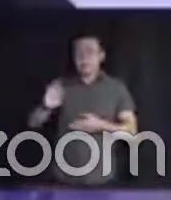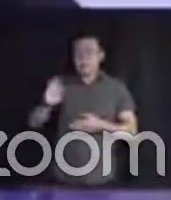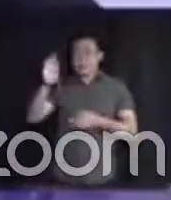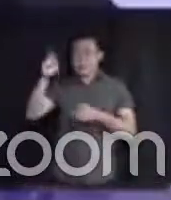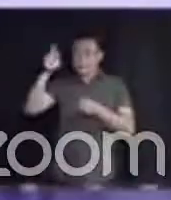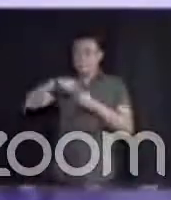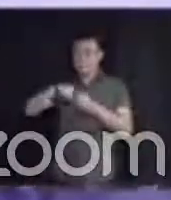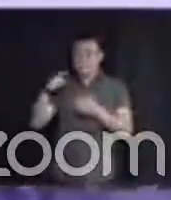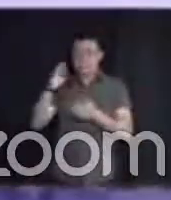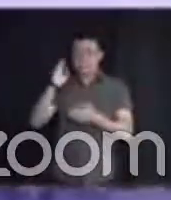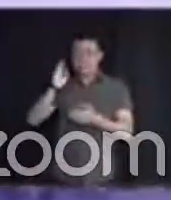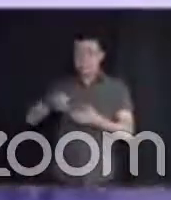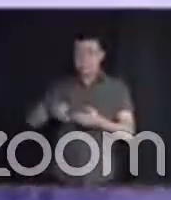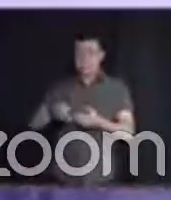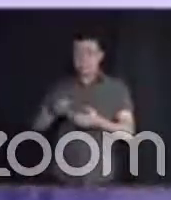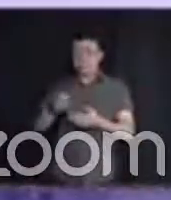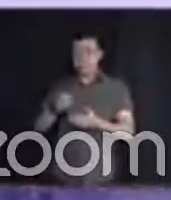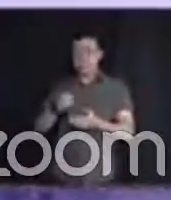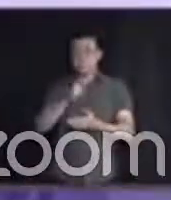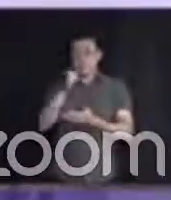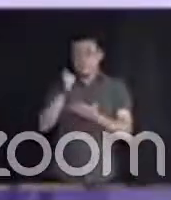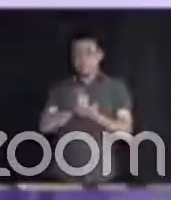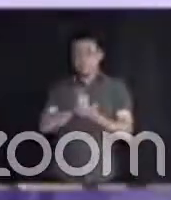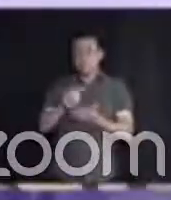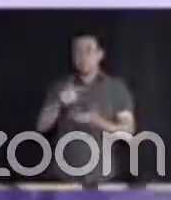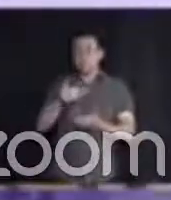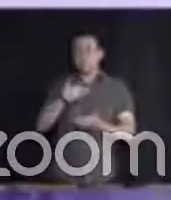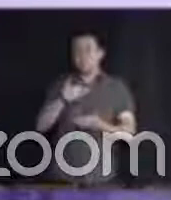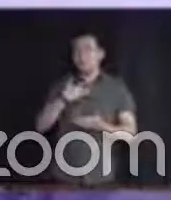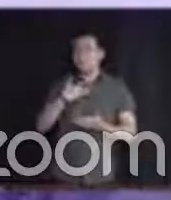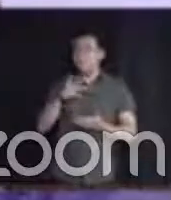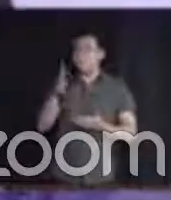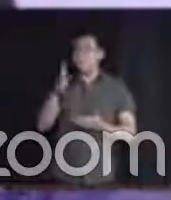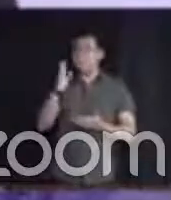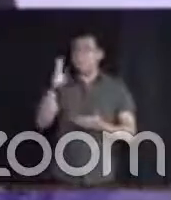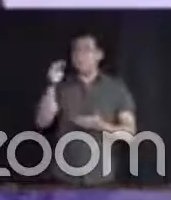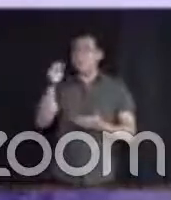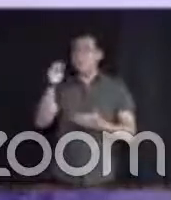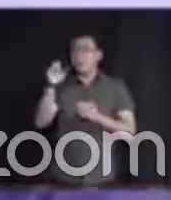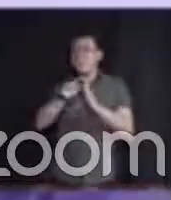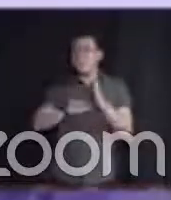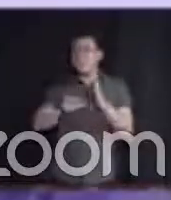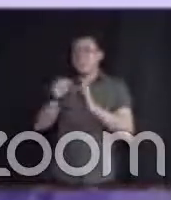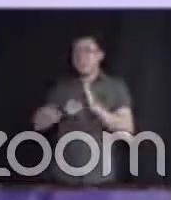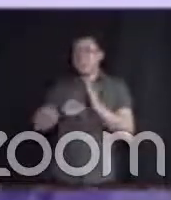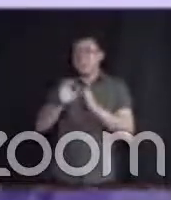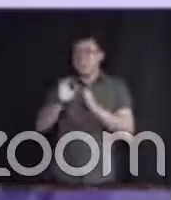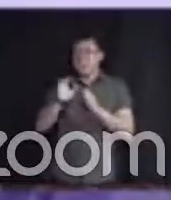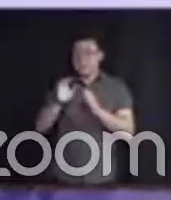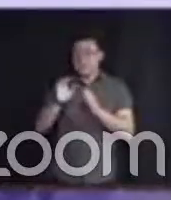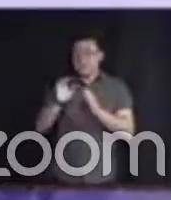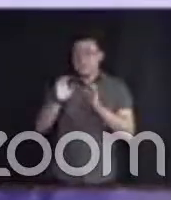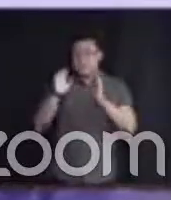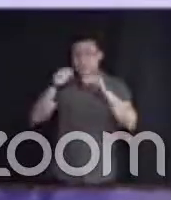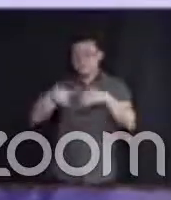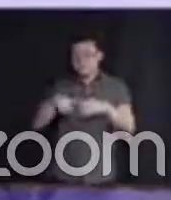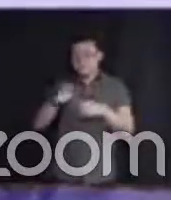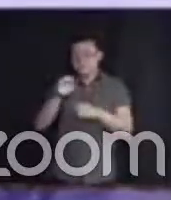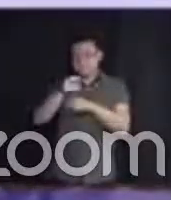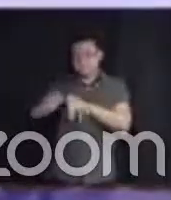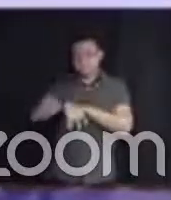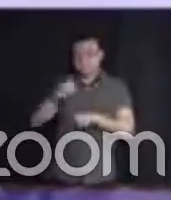primer viaje calificado. Ingresé, voy a tener 9 meses en la compañía